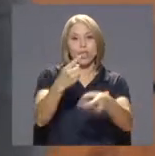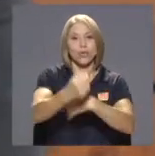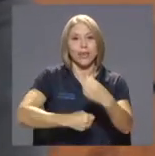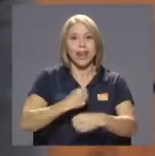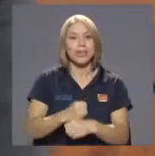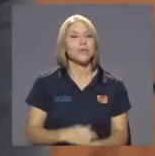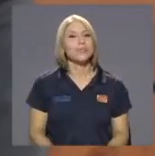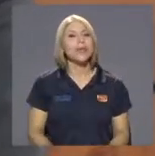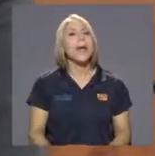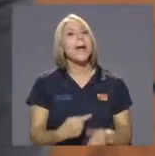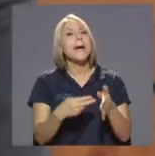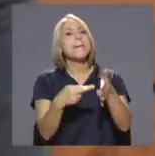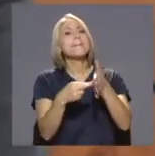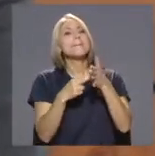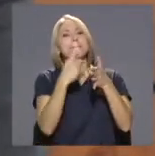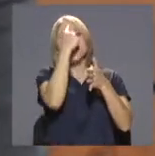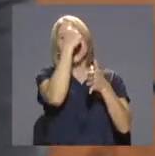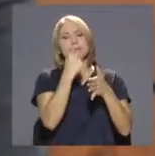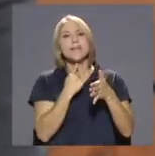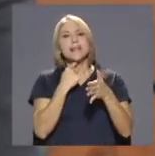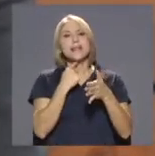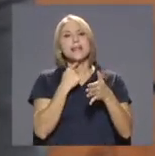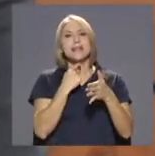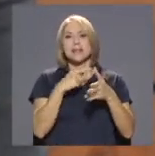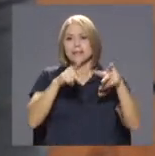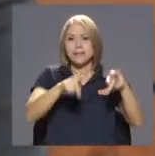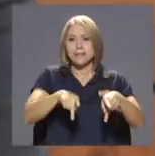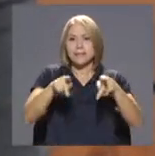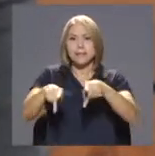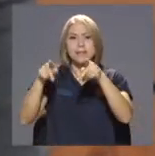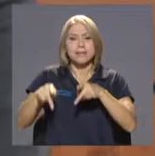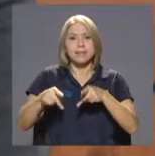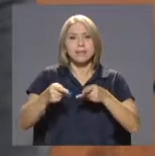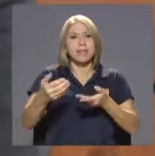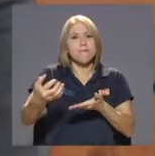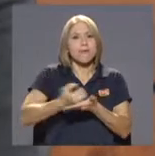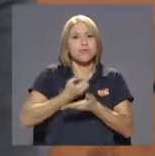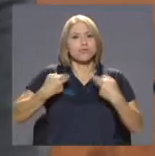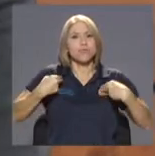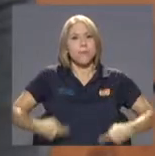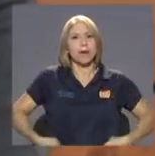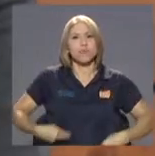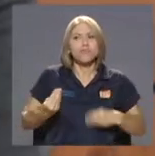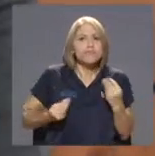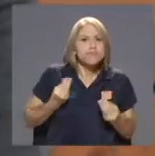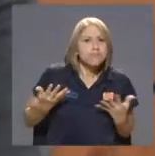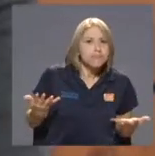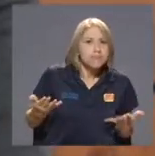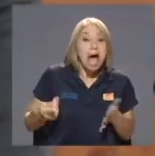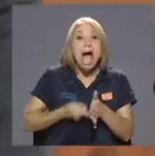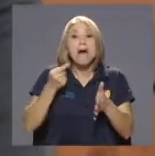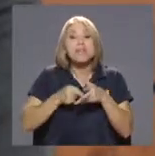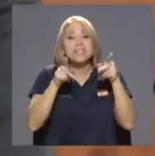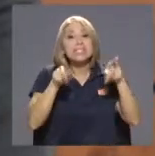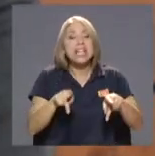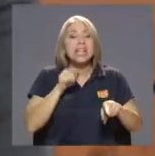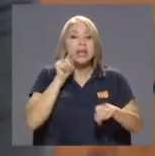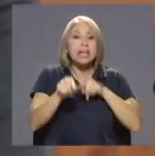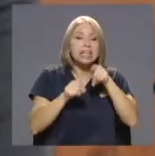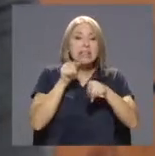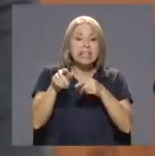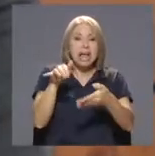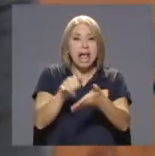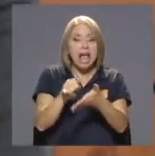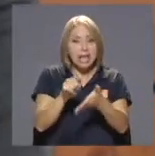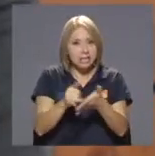perfil del recurso humano, ¿cómo se lo encontró y en qué condiciones? Porque muchas veces eso lo critica mucho la ciudadanía, ¿verdad? Sobre todo en el